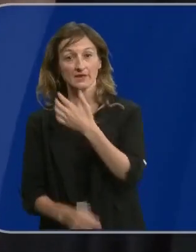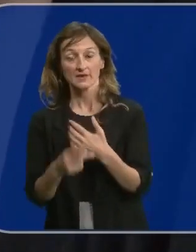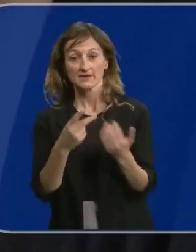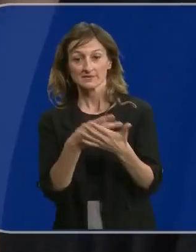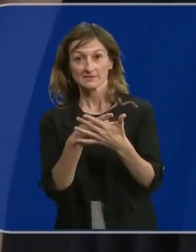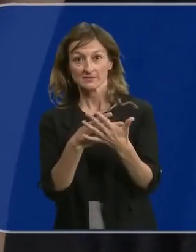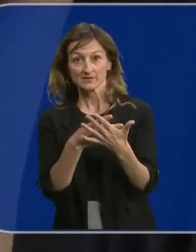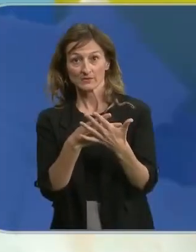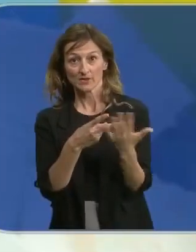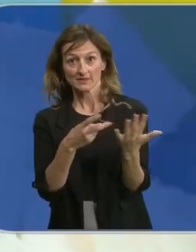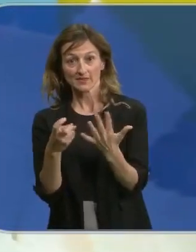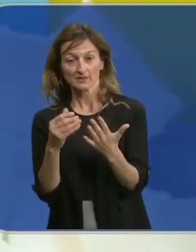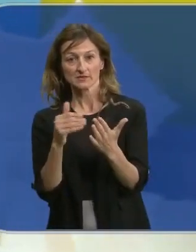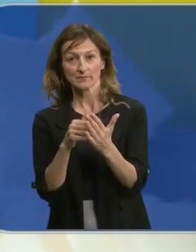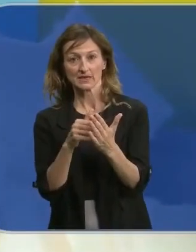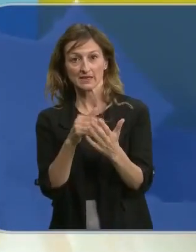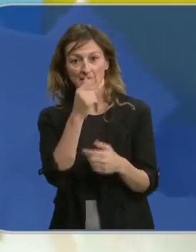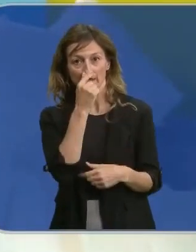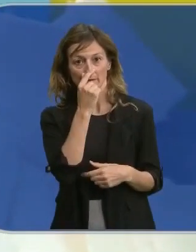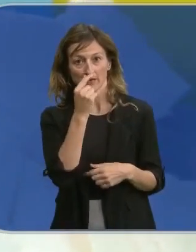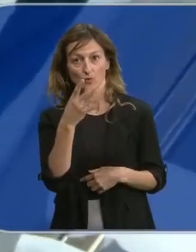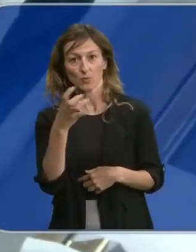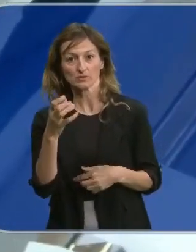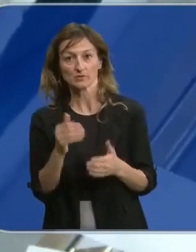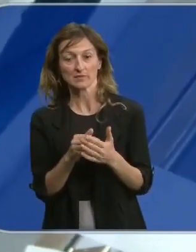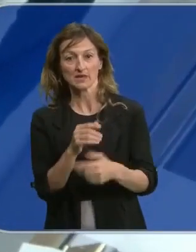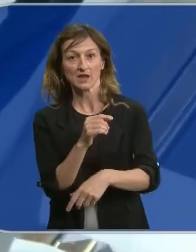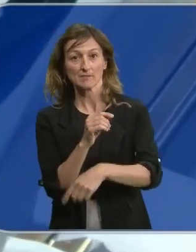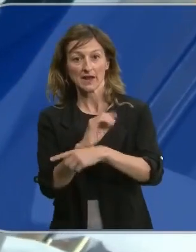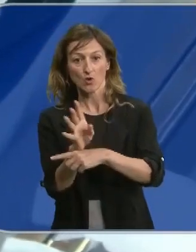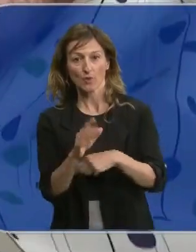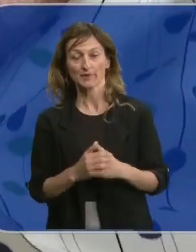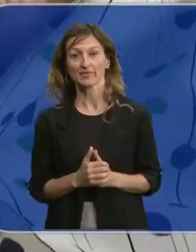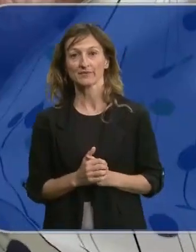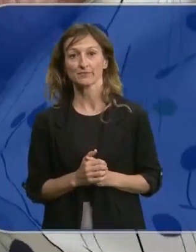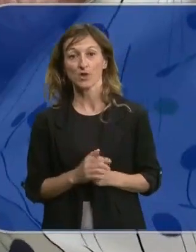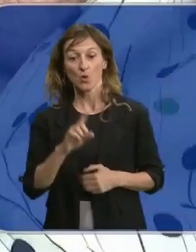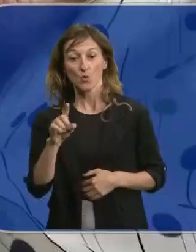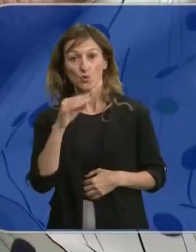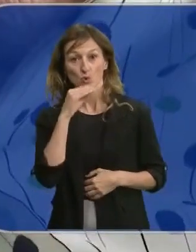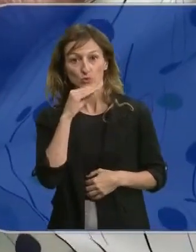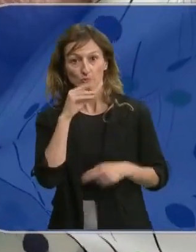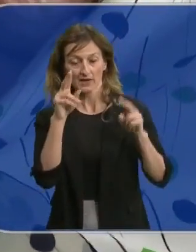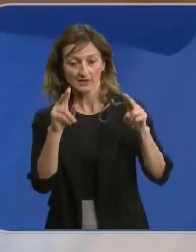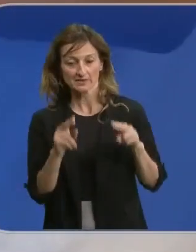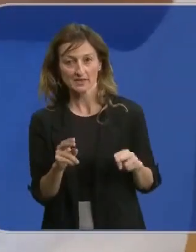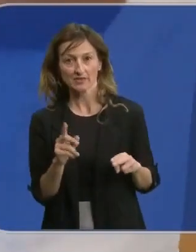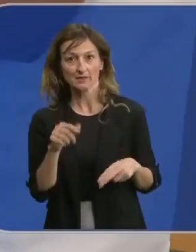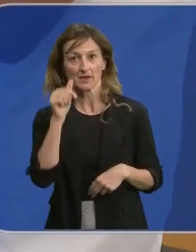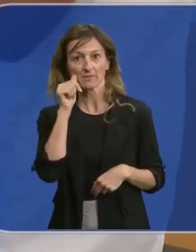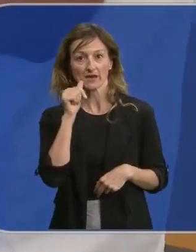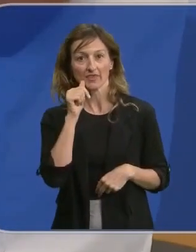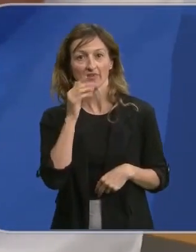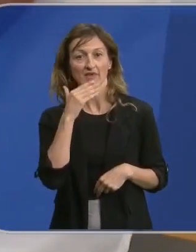700,000 dosis de vacunas de gripe y 400,000 para la covid se administrará en este otoño desde el 1 de octubre en residencias y para